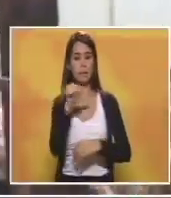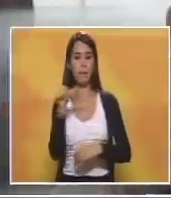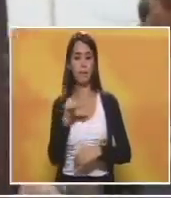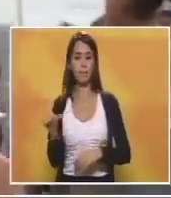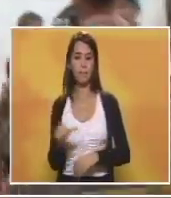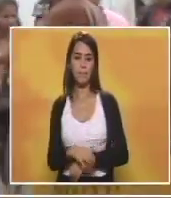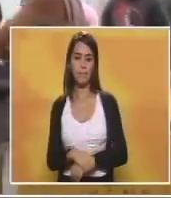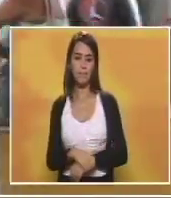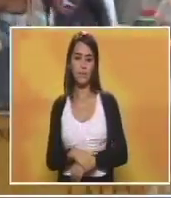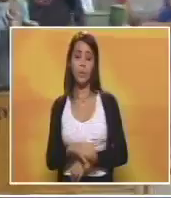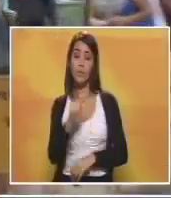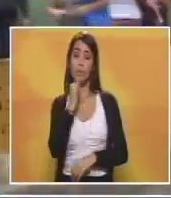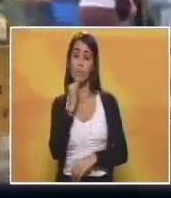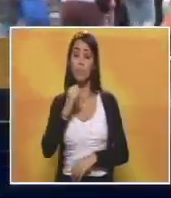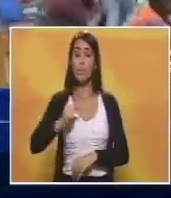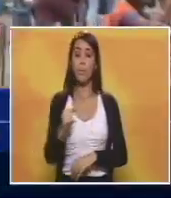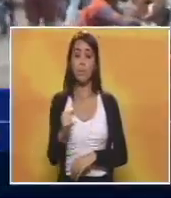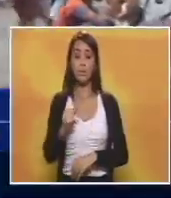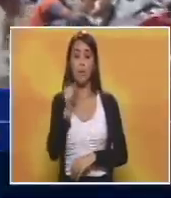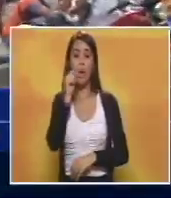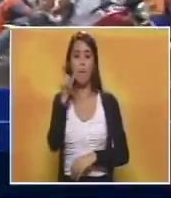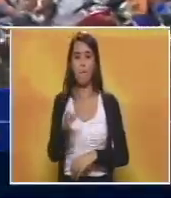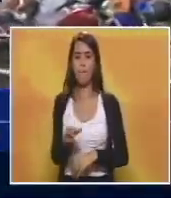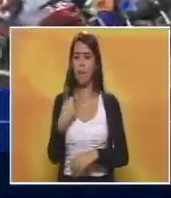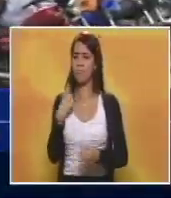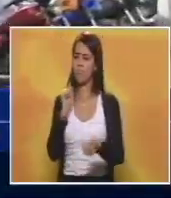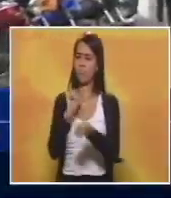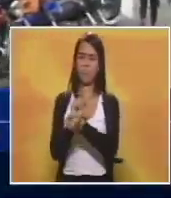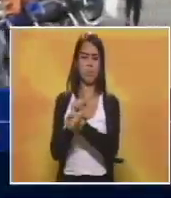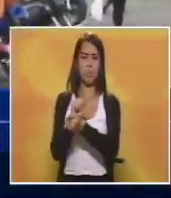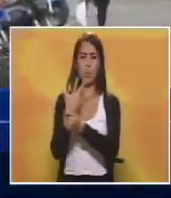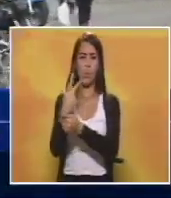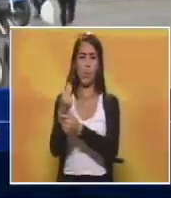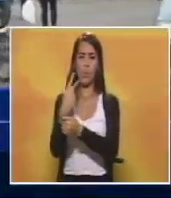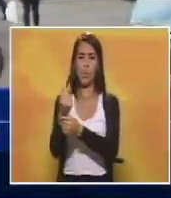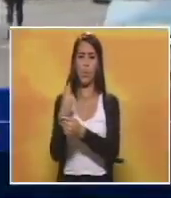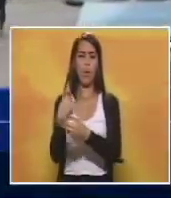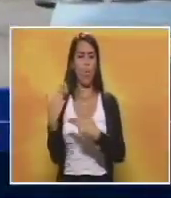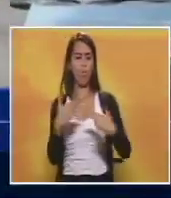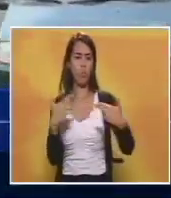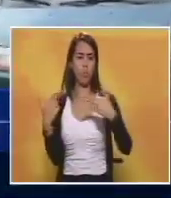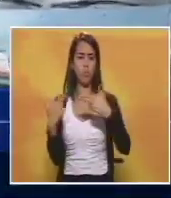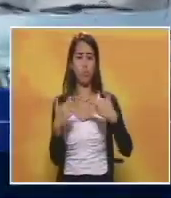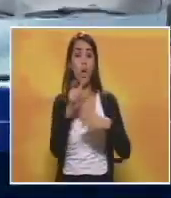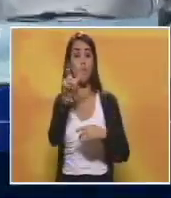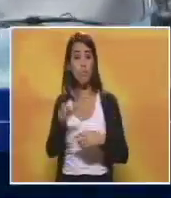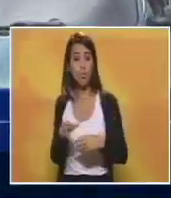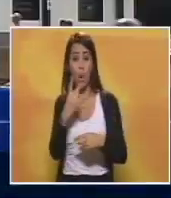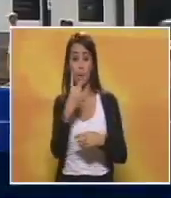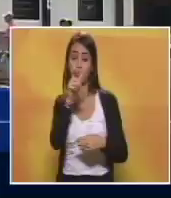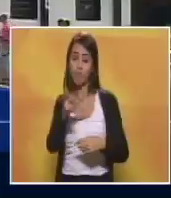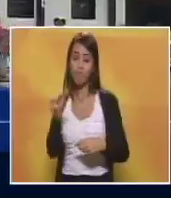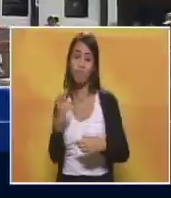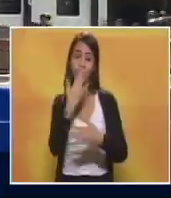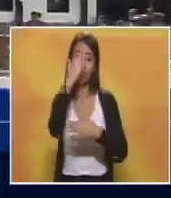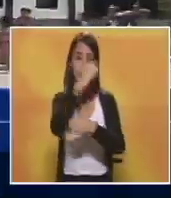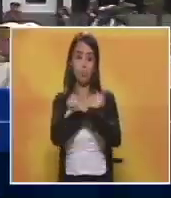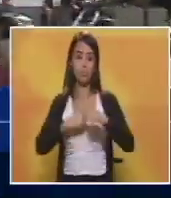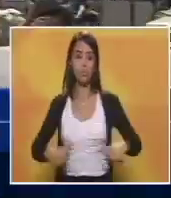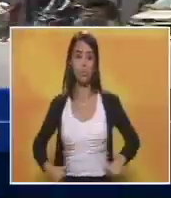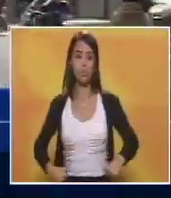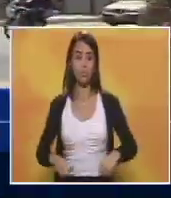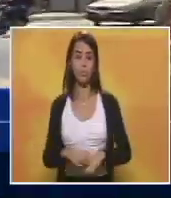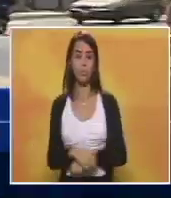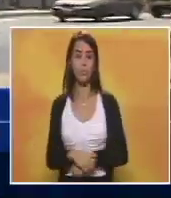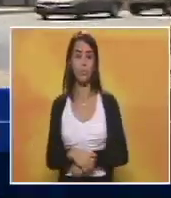según fuentes policiales morillo fernández se negó a la captura y se enfrentó junto a otros dos guardias contra los funcionarios del deje sin